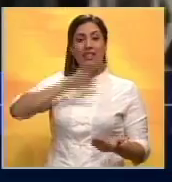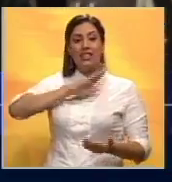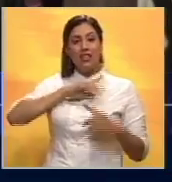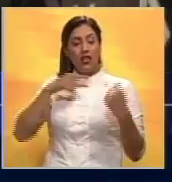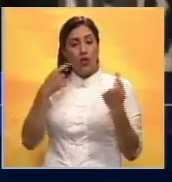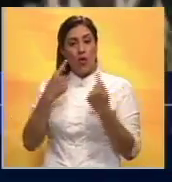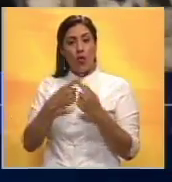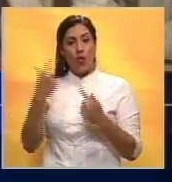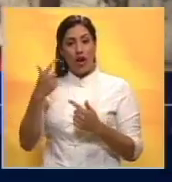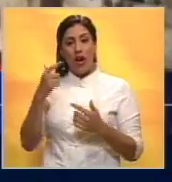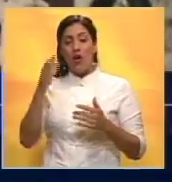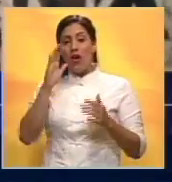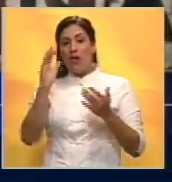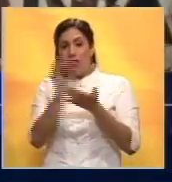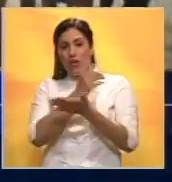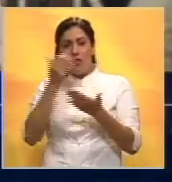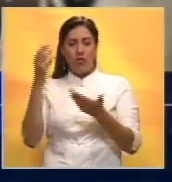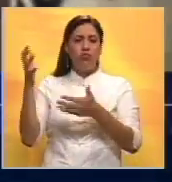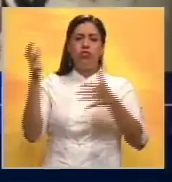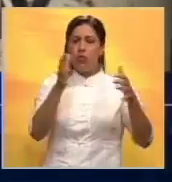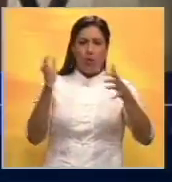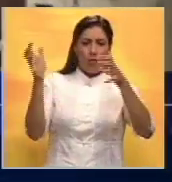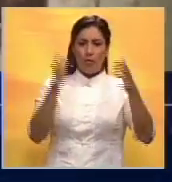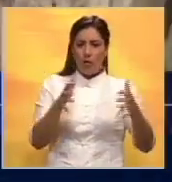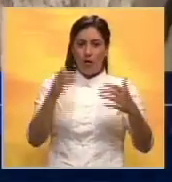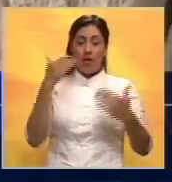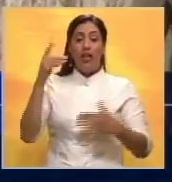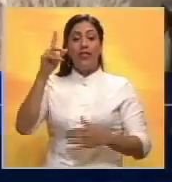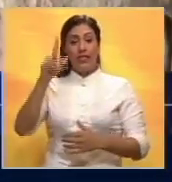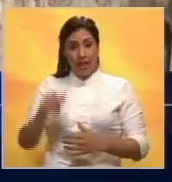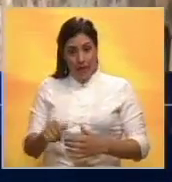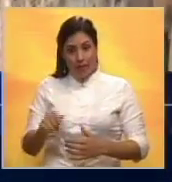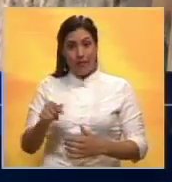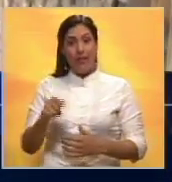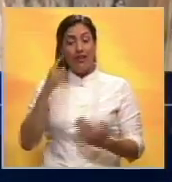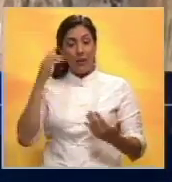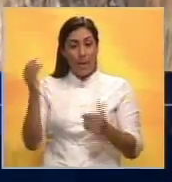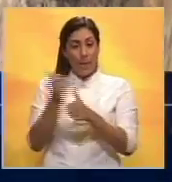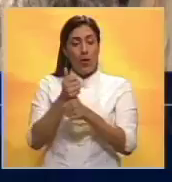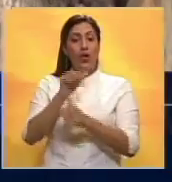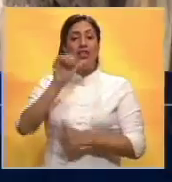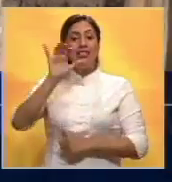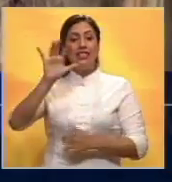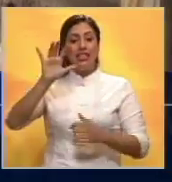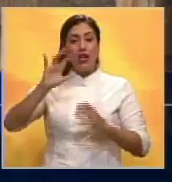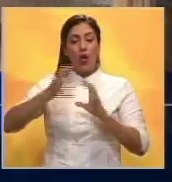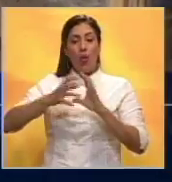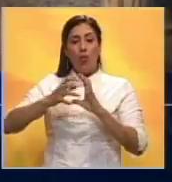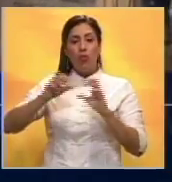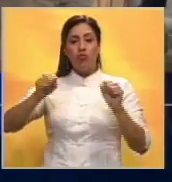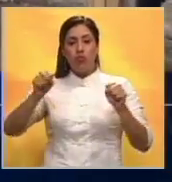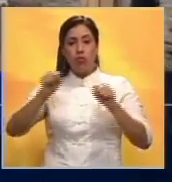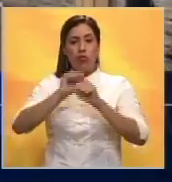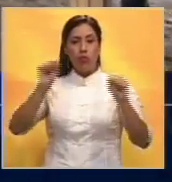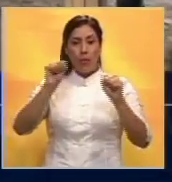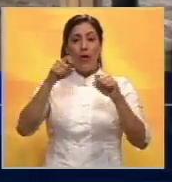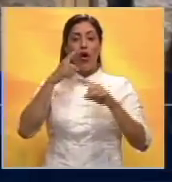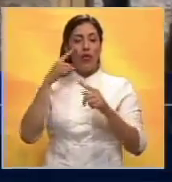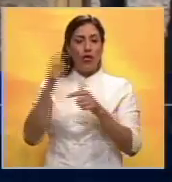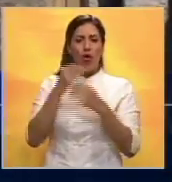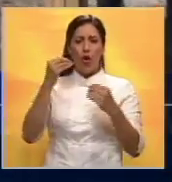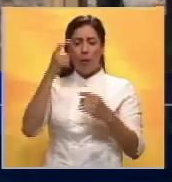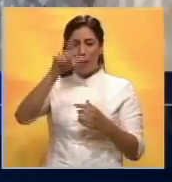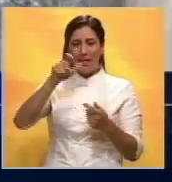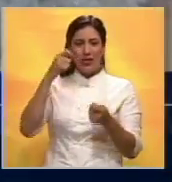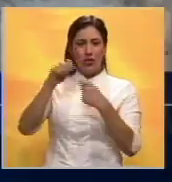encontraban ya desocupadas las trajimos también igualmente fueron incautadas cinco motobombas además descubrieron Cómo